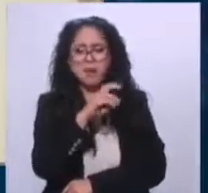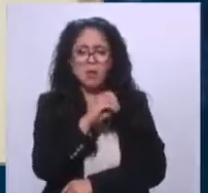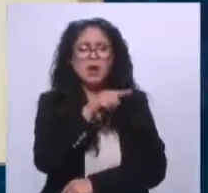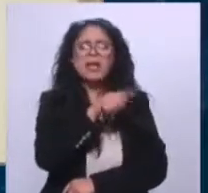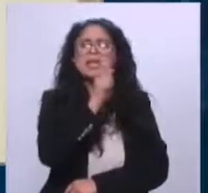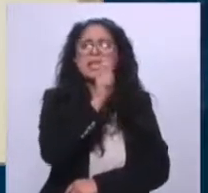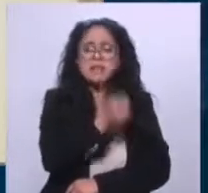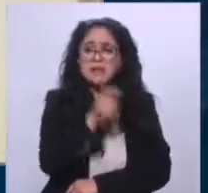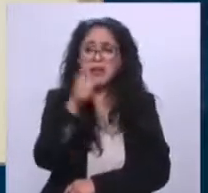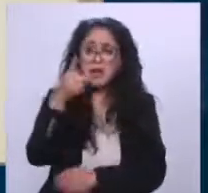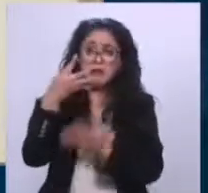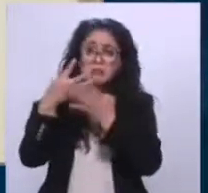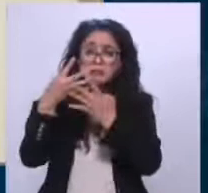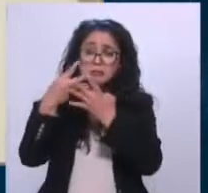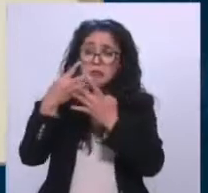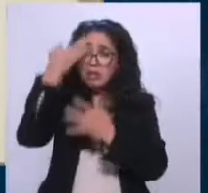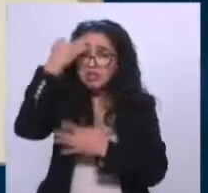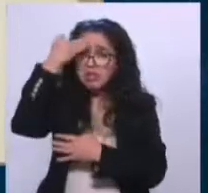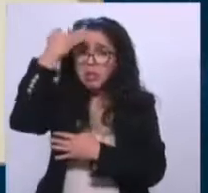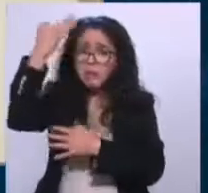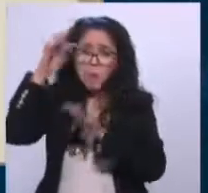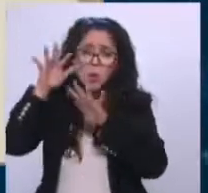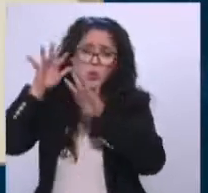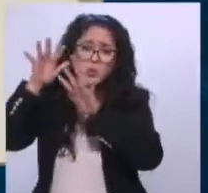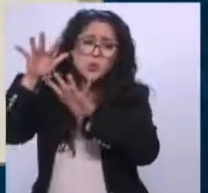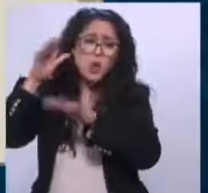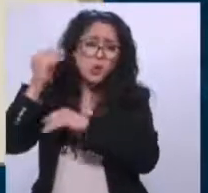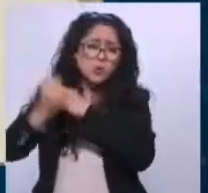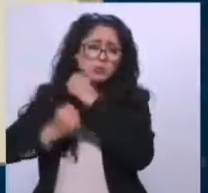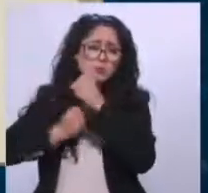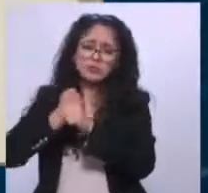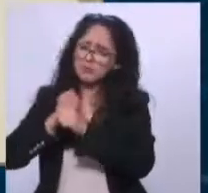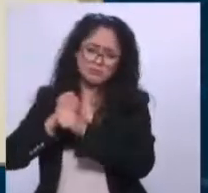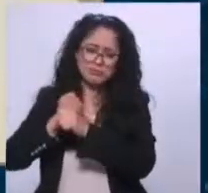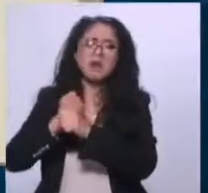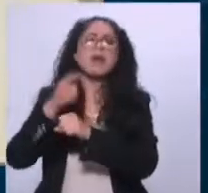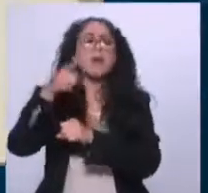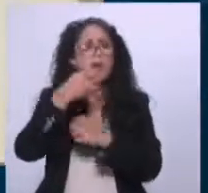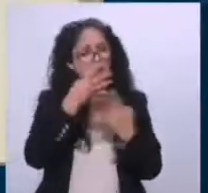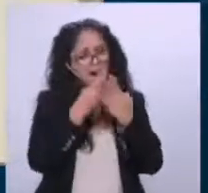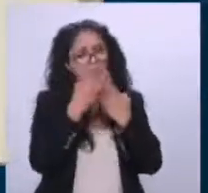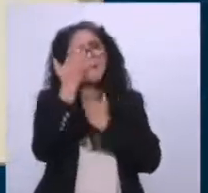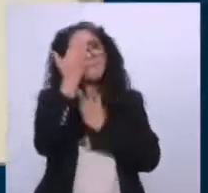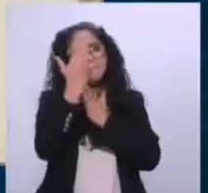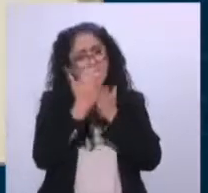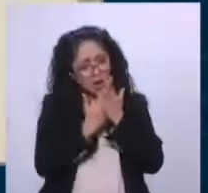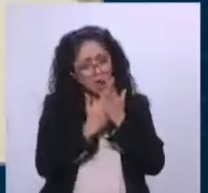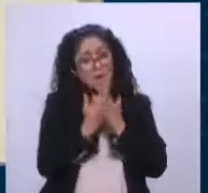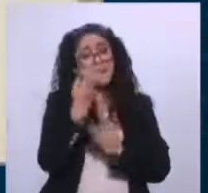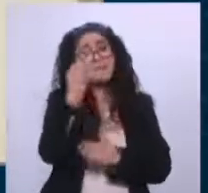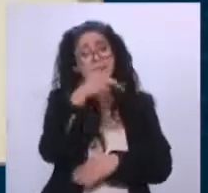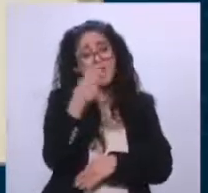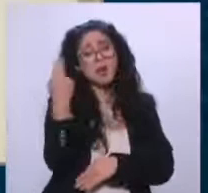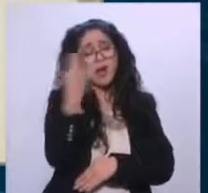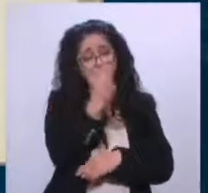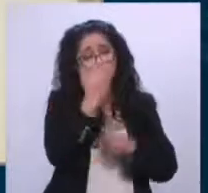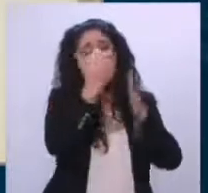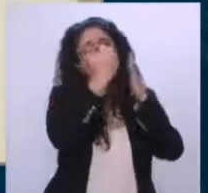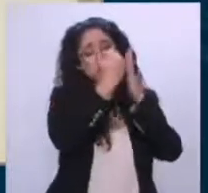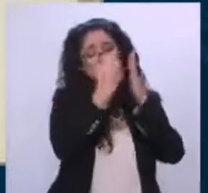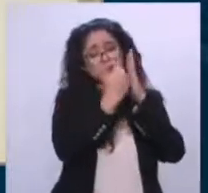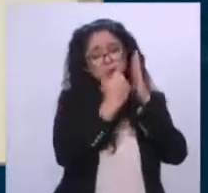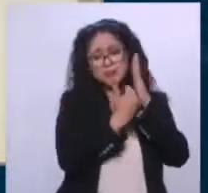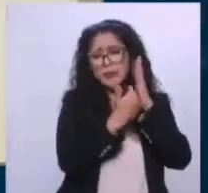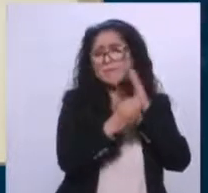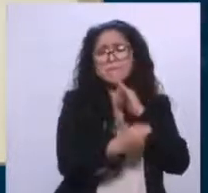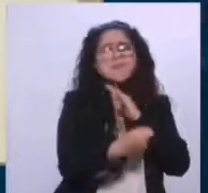el delito por el que se le imputa conlleva, ¿no? Pues hay varios requisitos para que pueda optar por el mismo. Dentro del primer